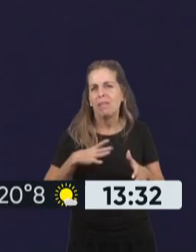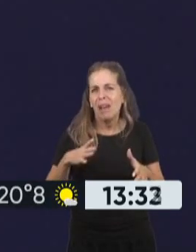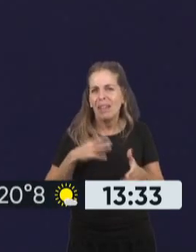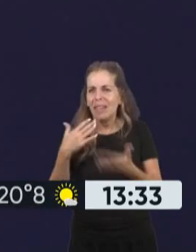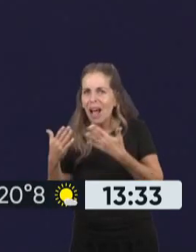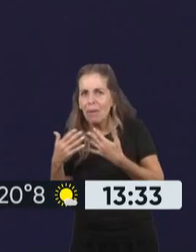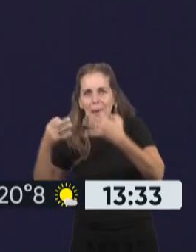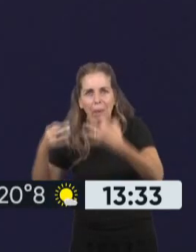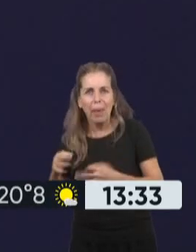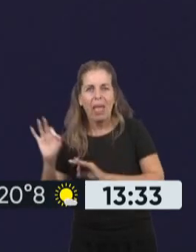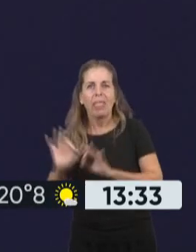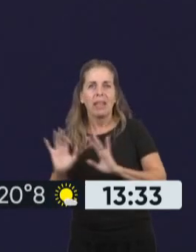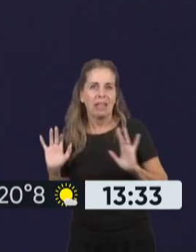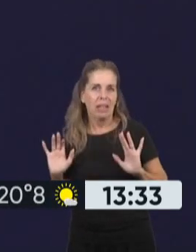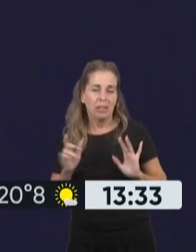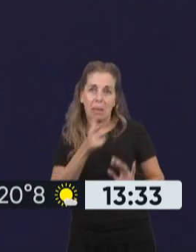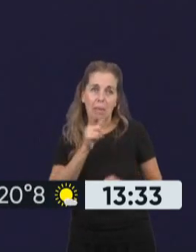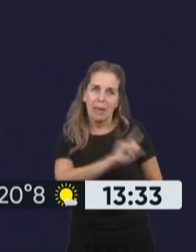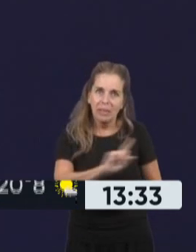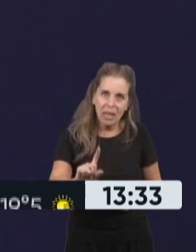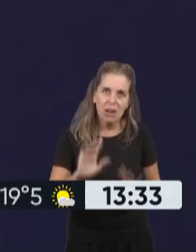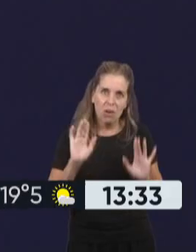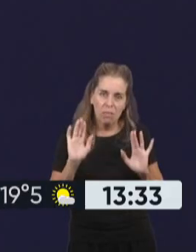definiciones. Entonces, creo que no.